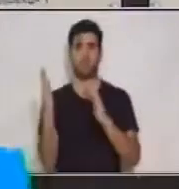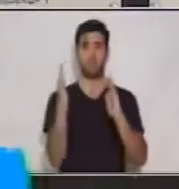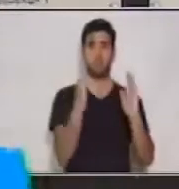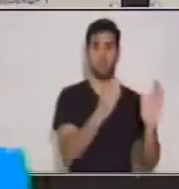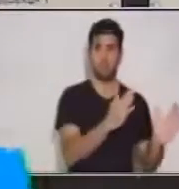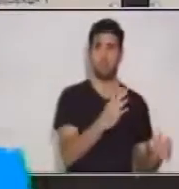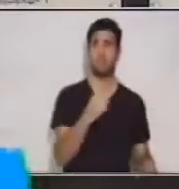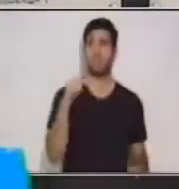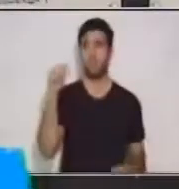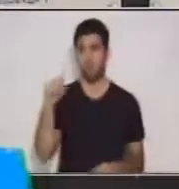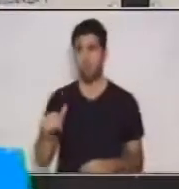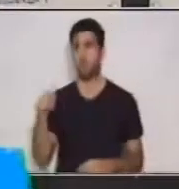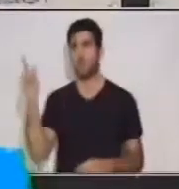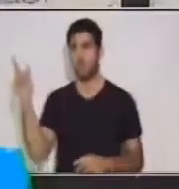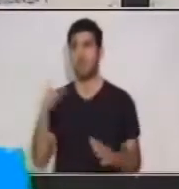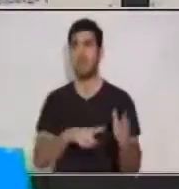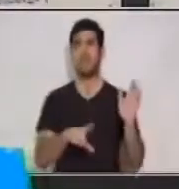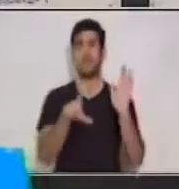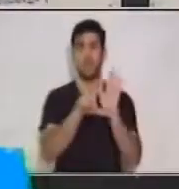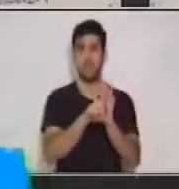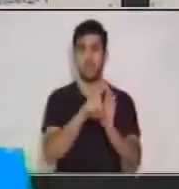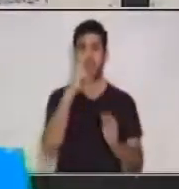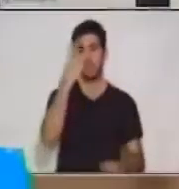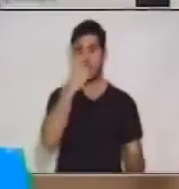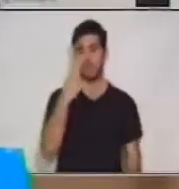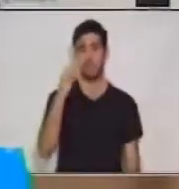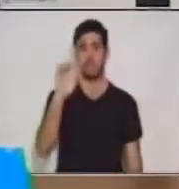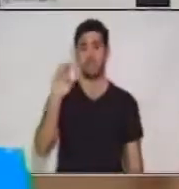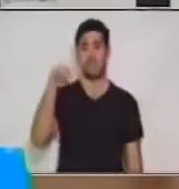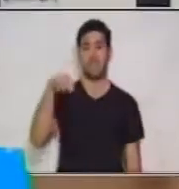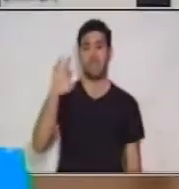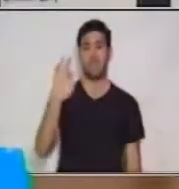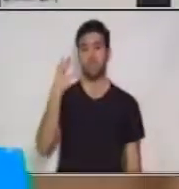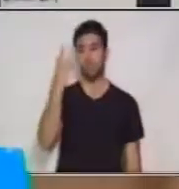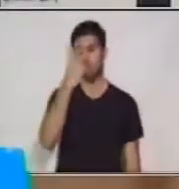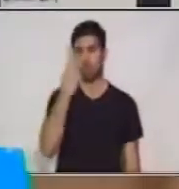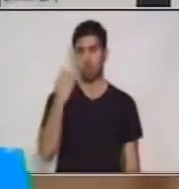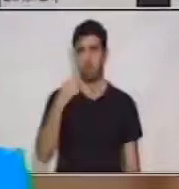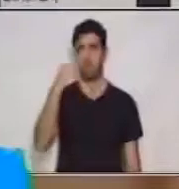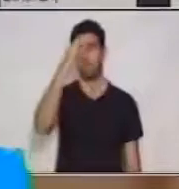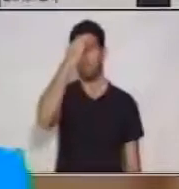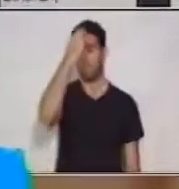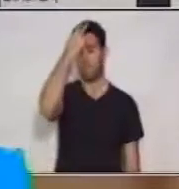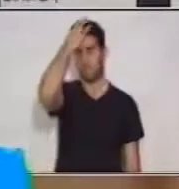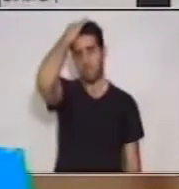entonces a la ley de senos. Okay.